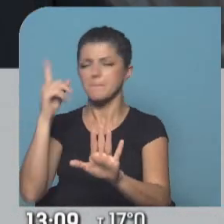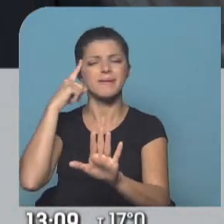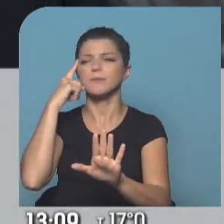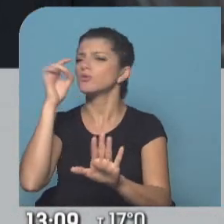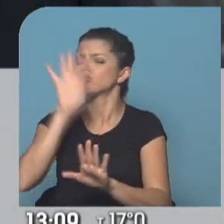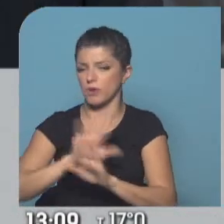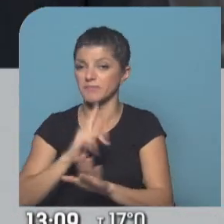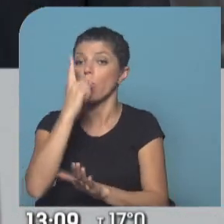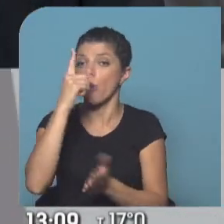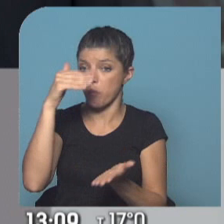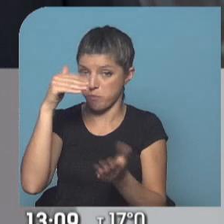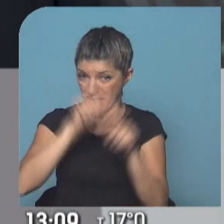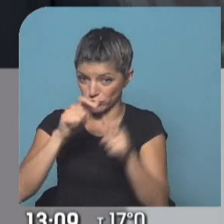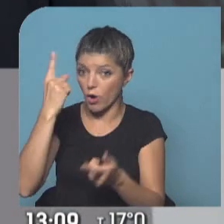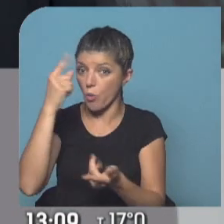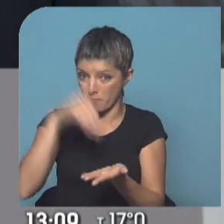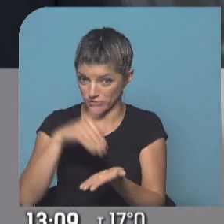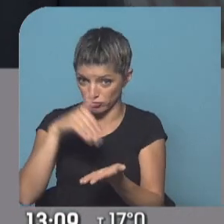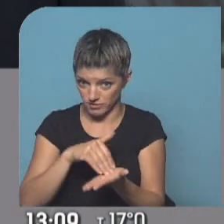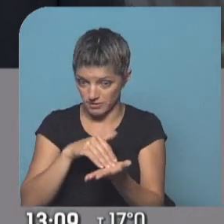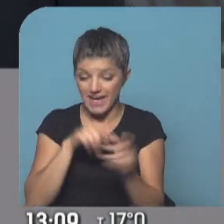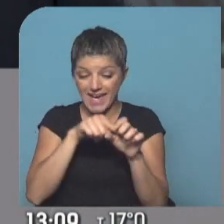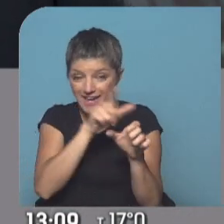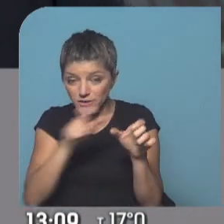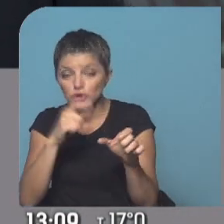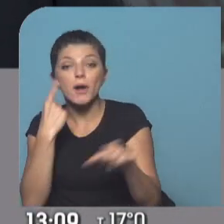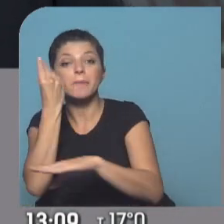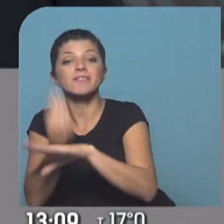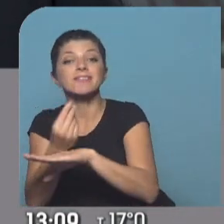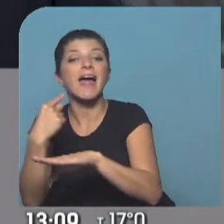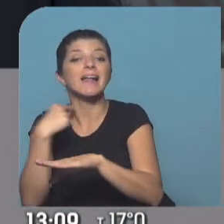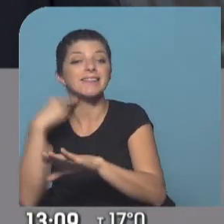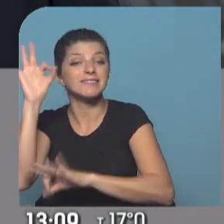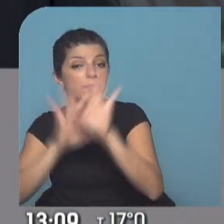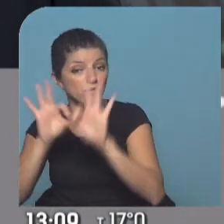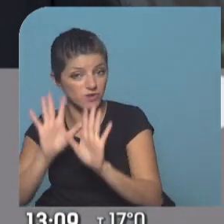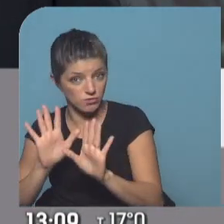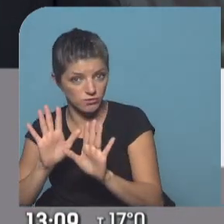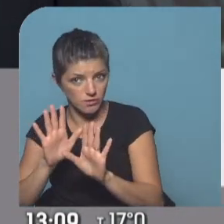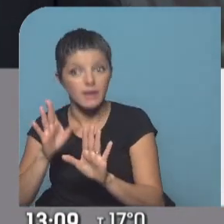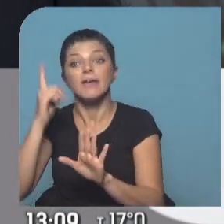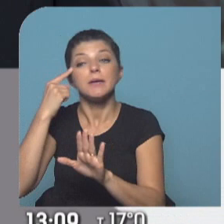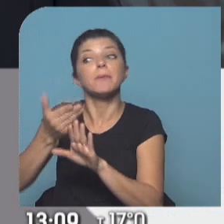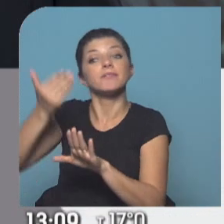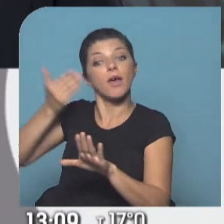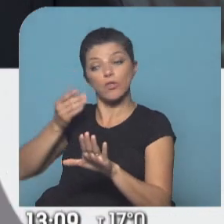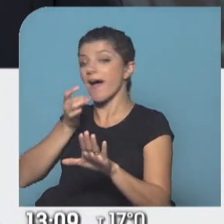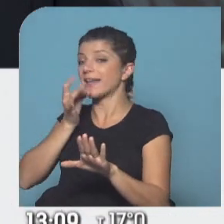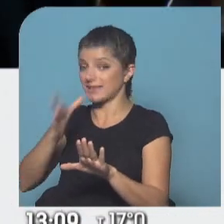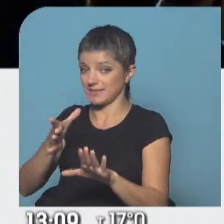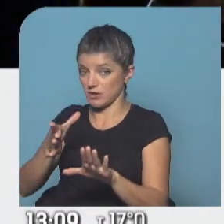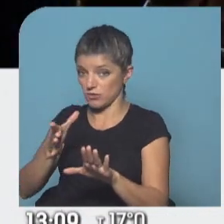algunos que fue esta, estás hablando del 13% de la población. Y teniendo en cuenta que hubo un atentado, que eso yo también creo que